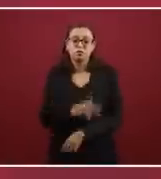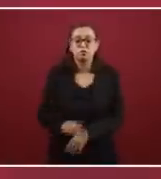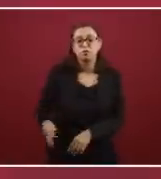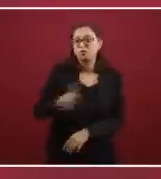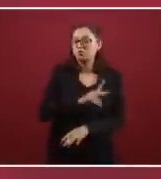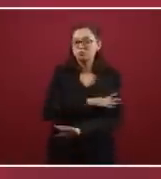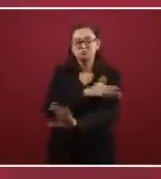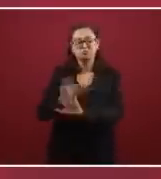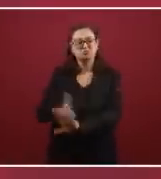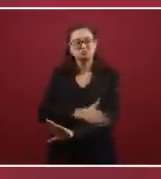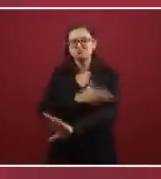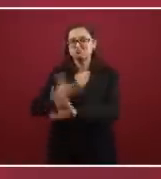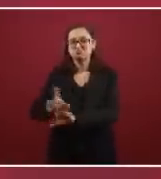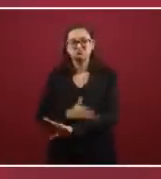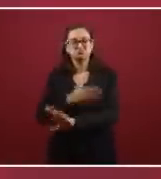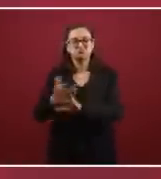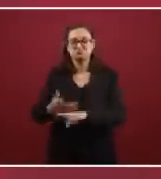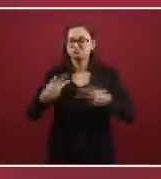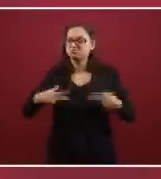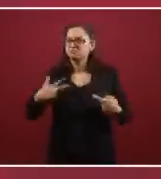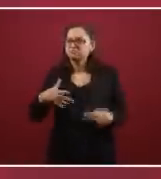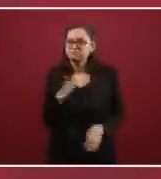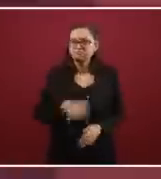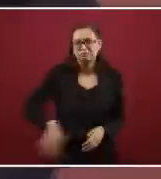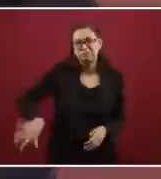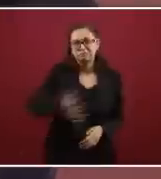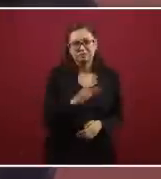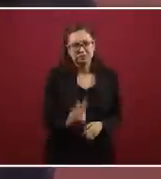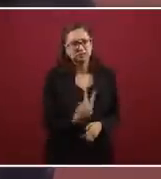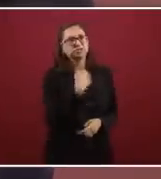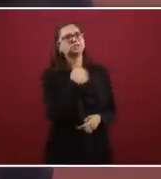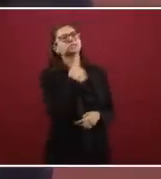alturas pues estaban